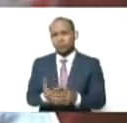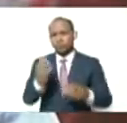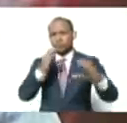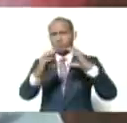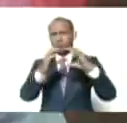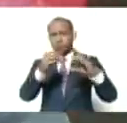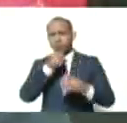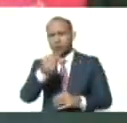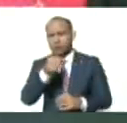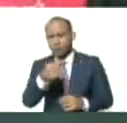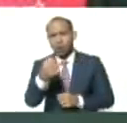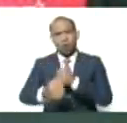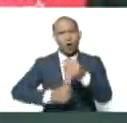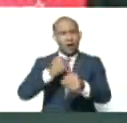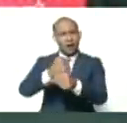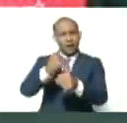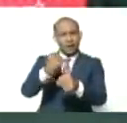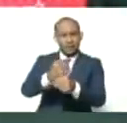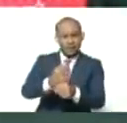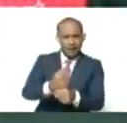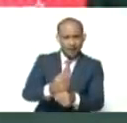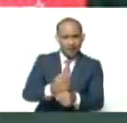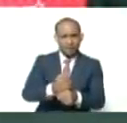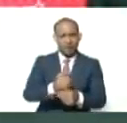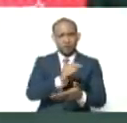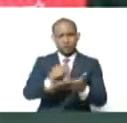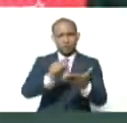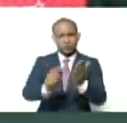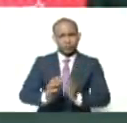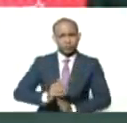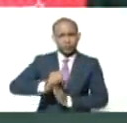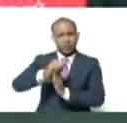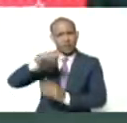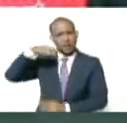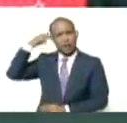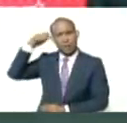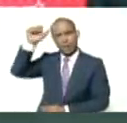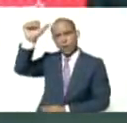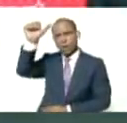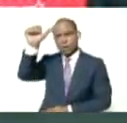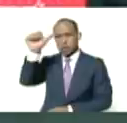comunicólogos han trabajado el guión de una película, de una serie